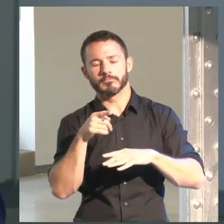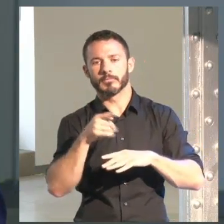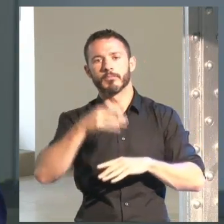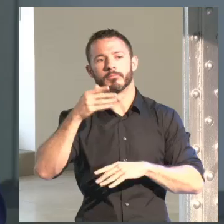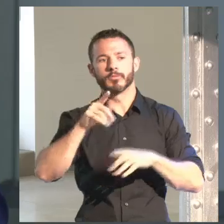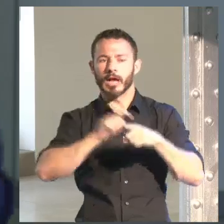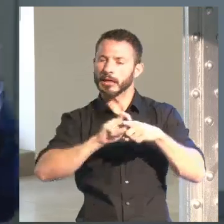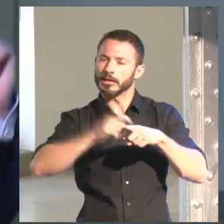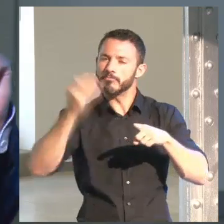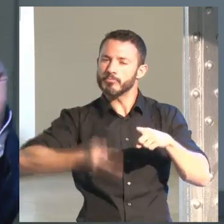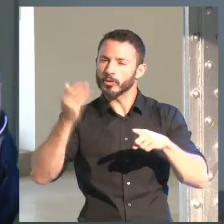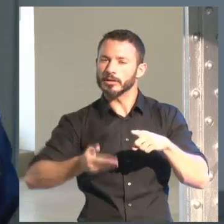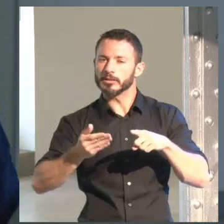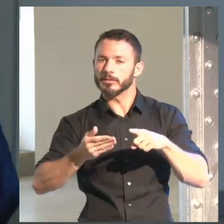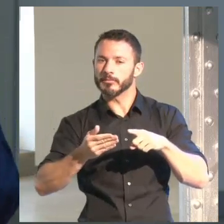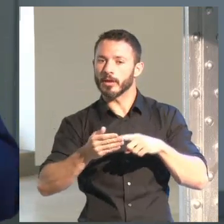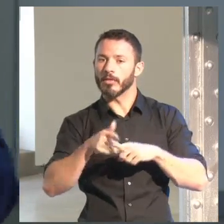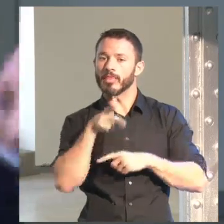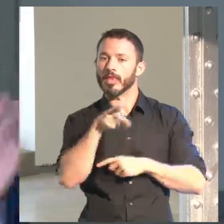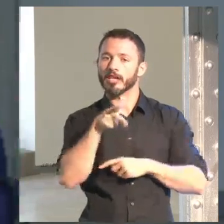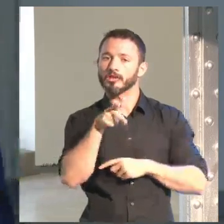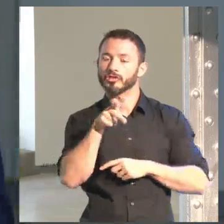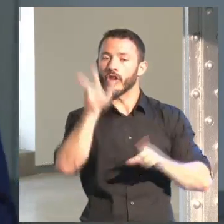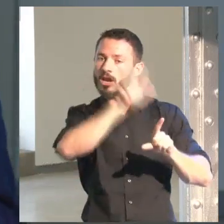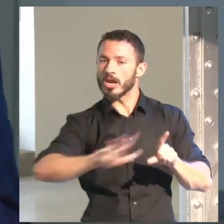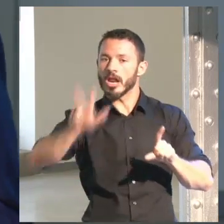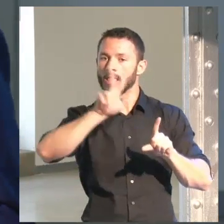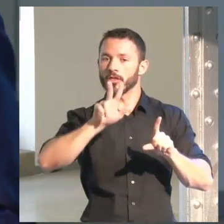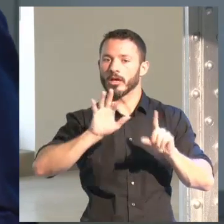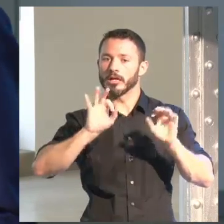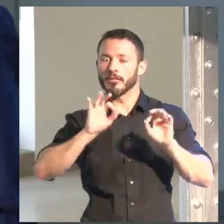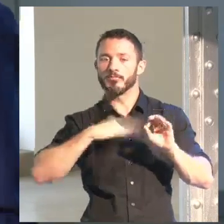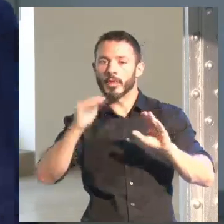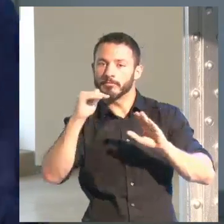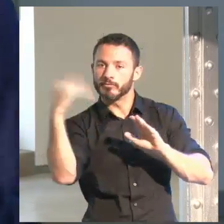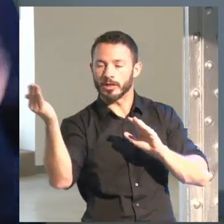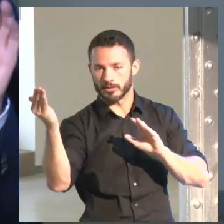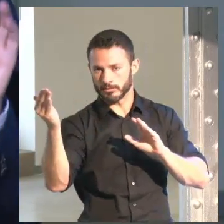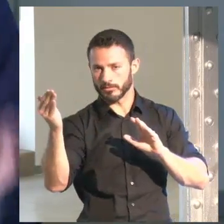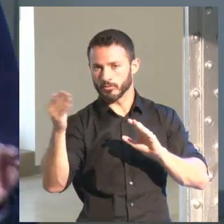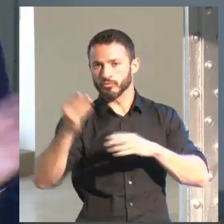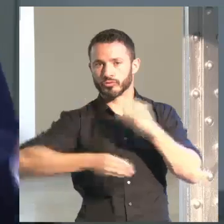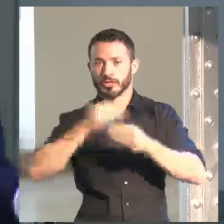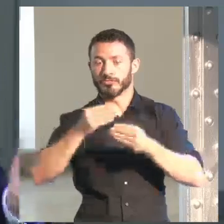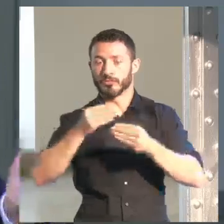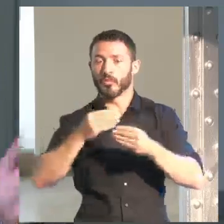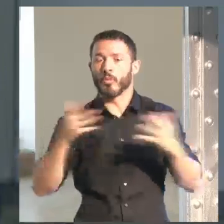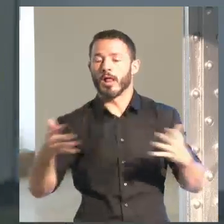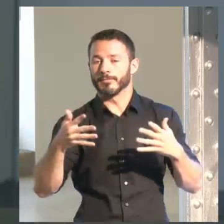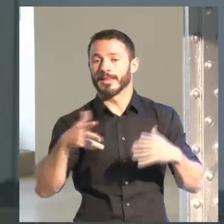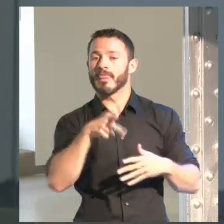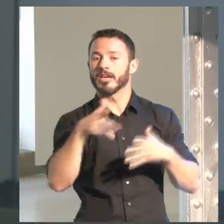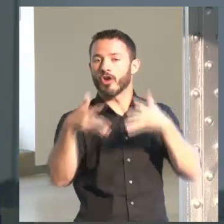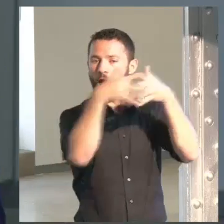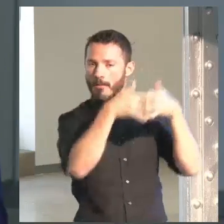característica importante, es que solo hay un derecho nacional que tiene capacidad expansiva, y es el derecho americano, el derecho de los Estados